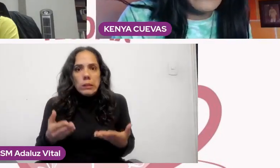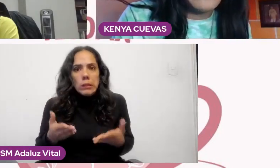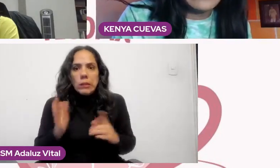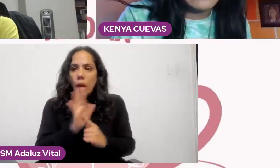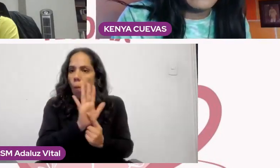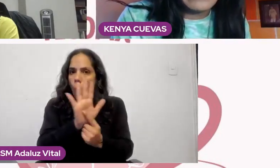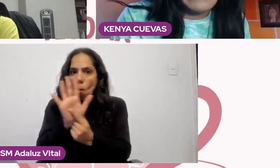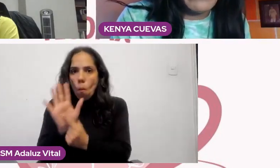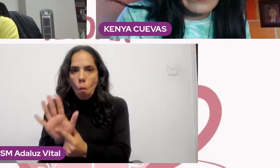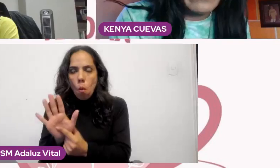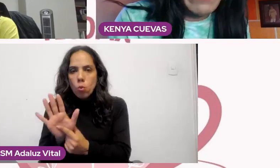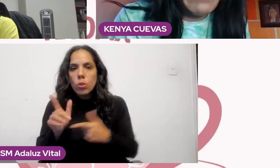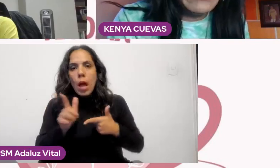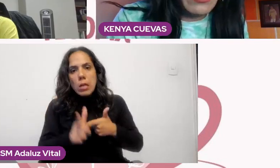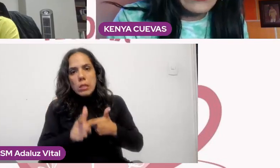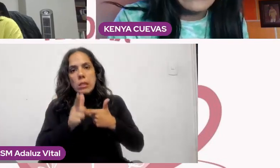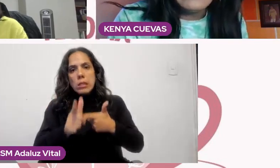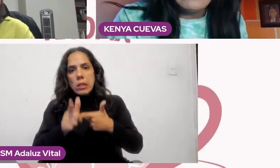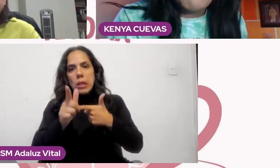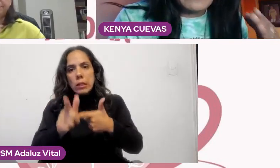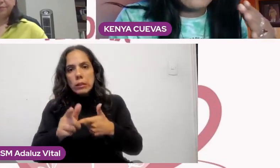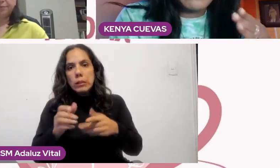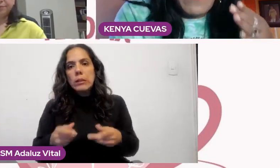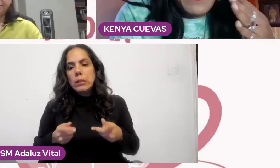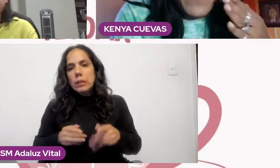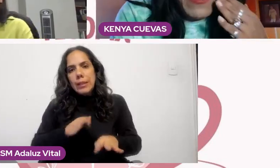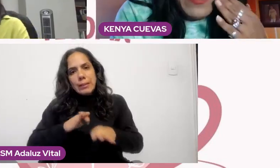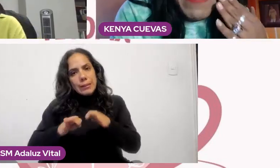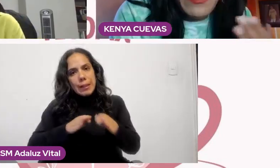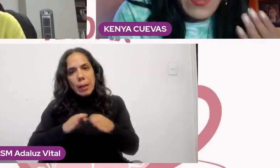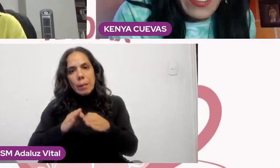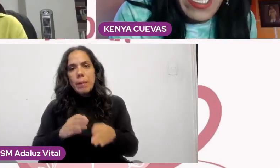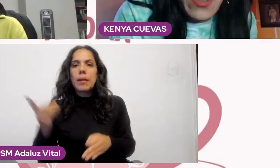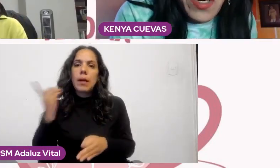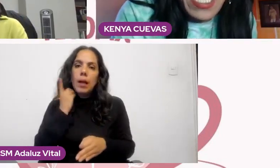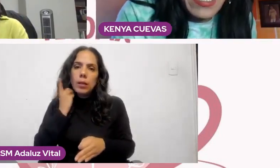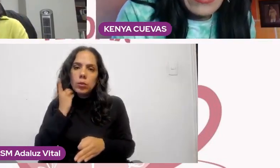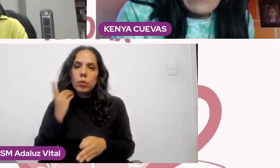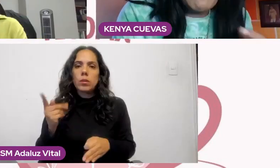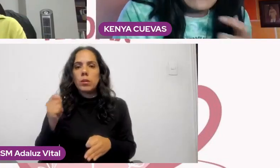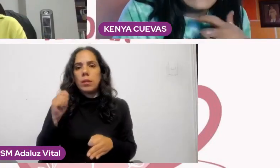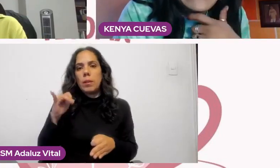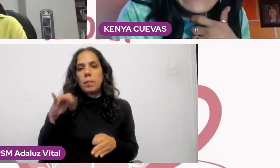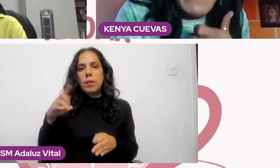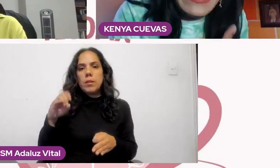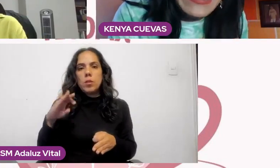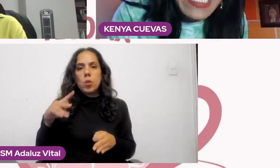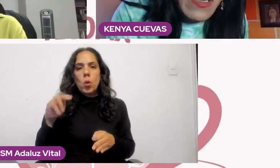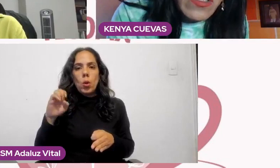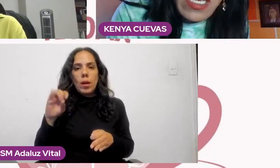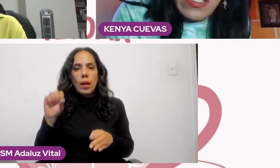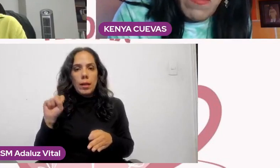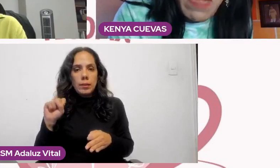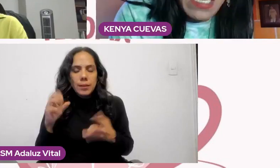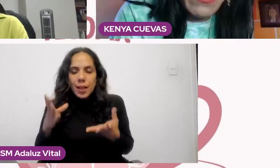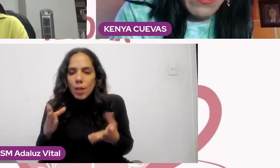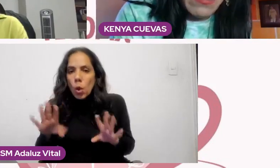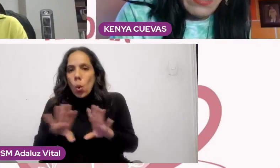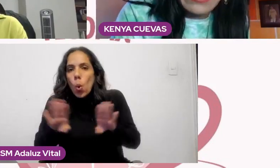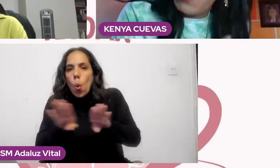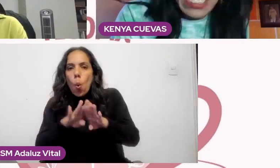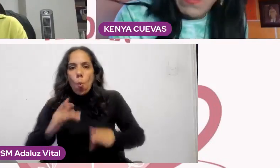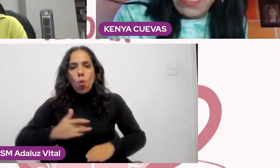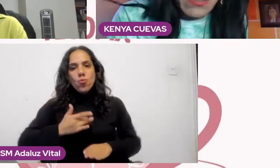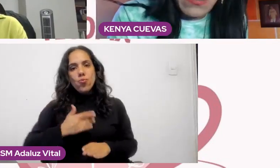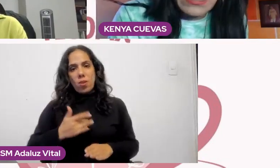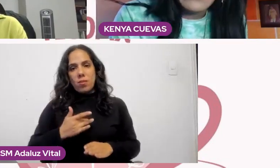ello arduamente con el diputado Temístocles, pero todavía falta un camino que recorrer para sensibilizar a los seres humanos, ¿no?